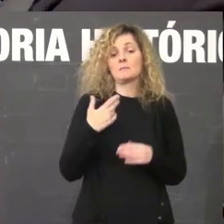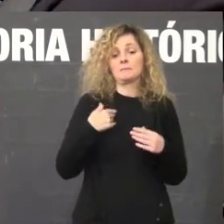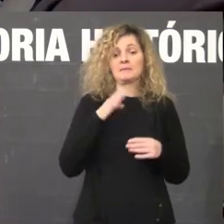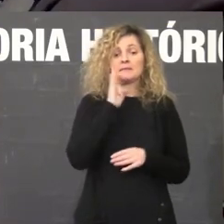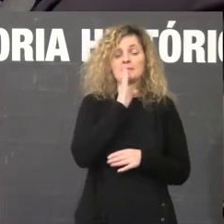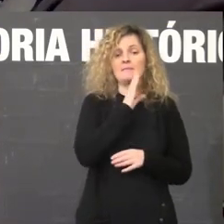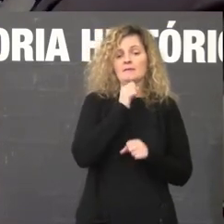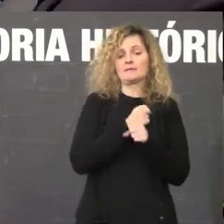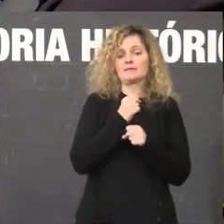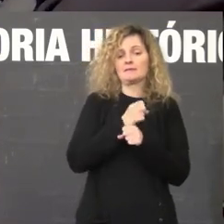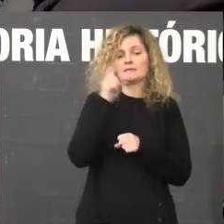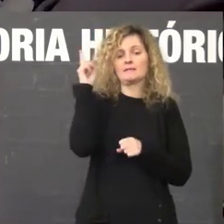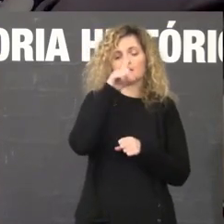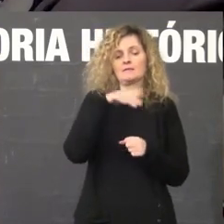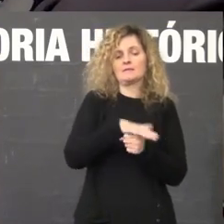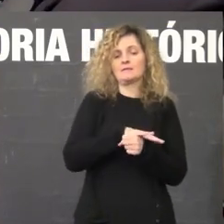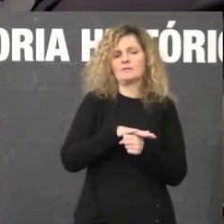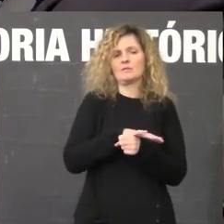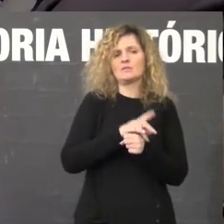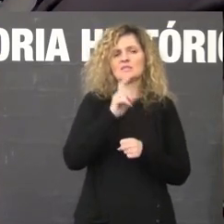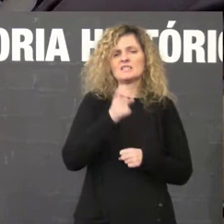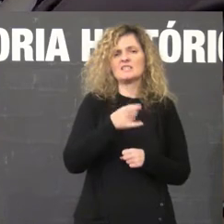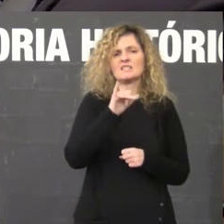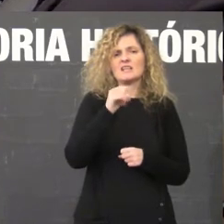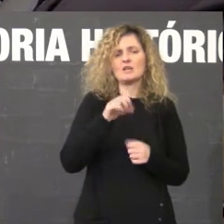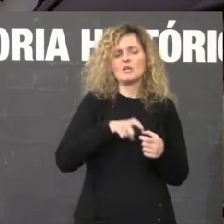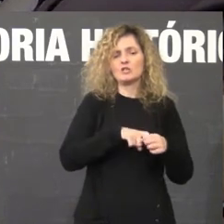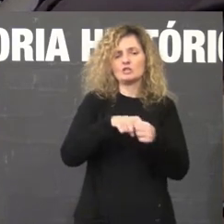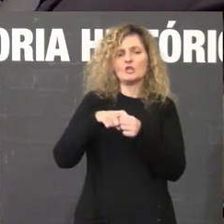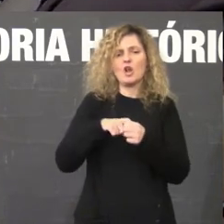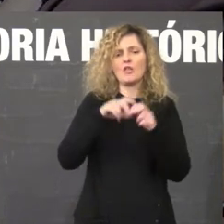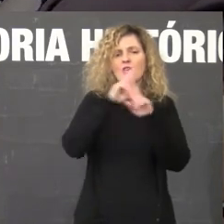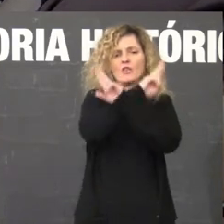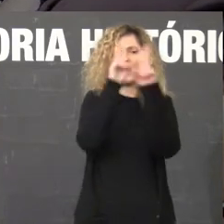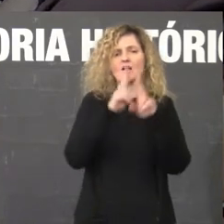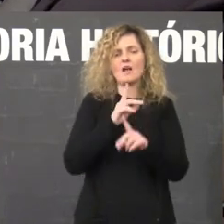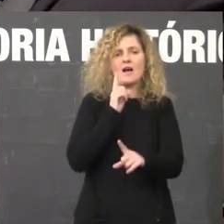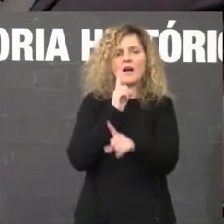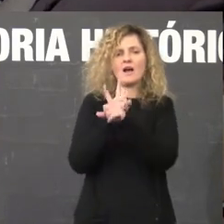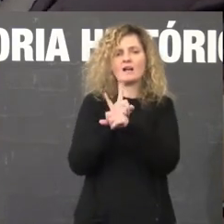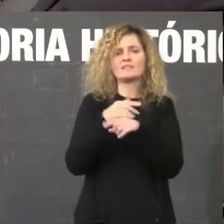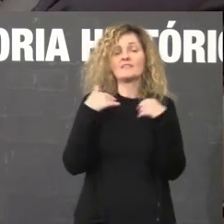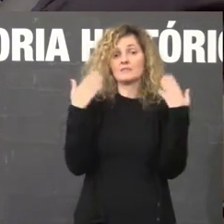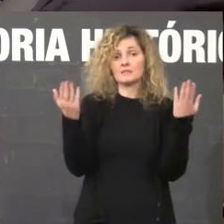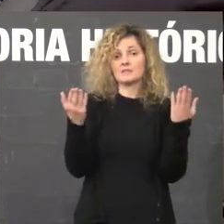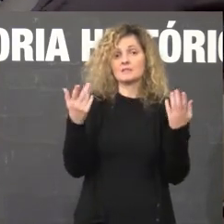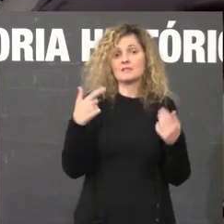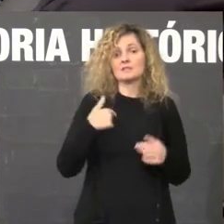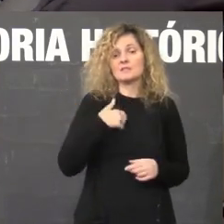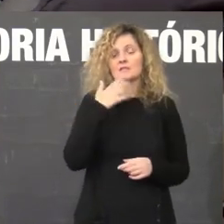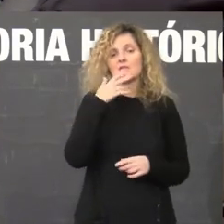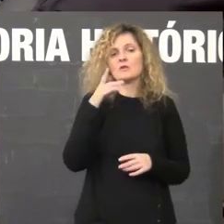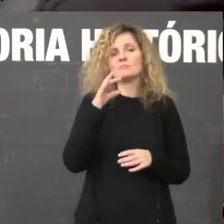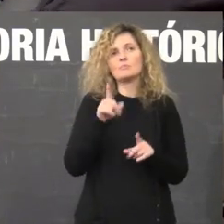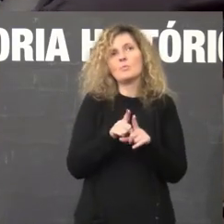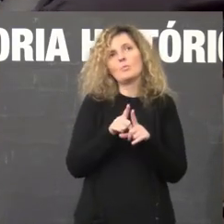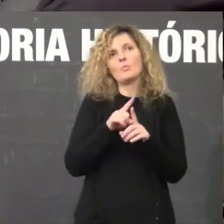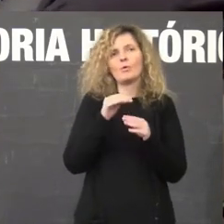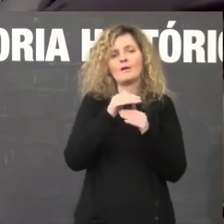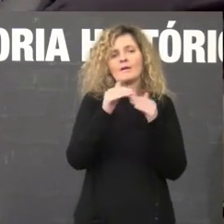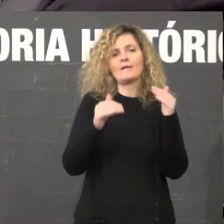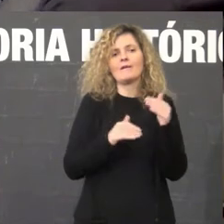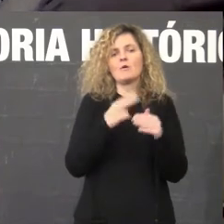traballaba en Madrid no SIA, que é a Solidaridade Internacional Antifascista, que era o especie de socorro